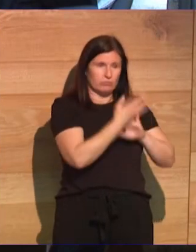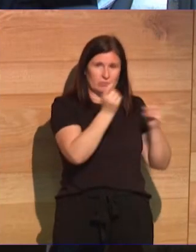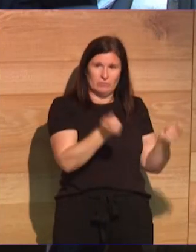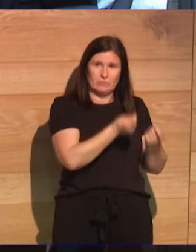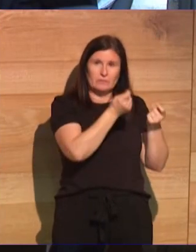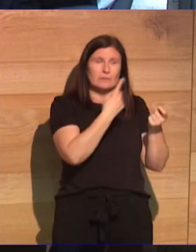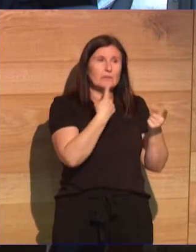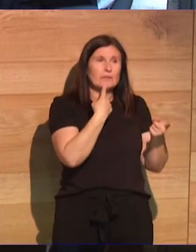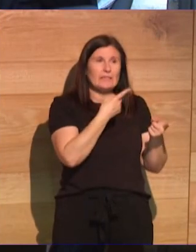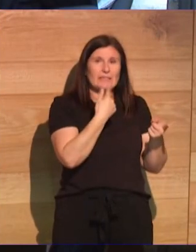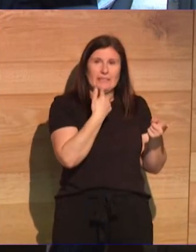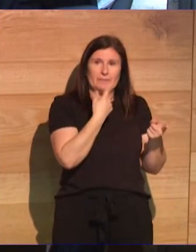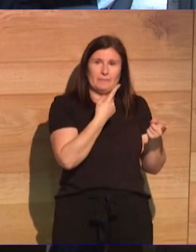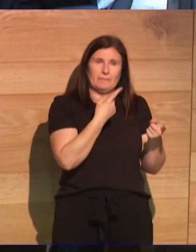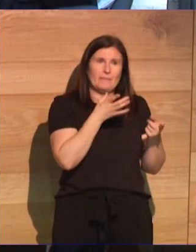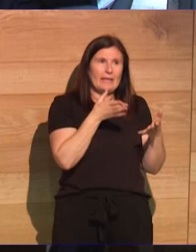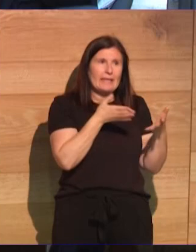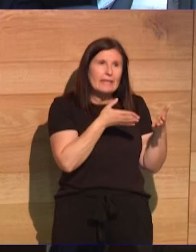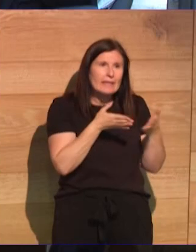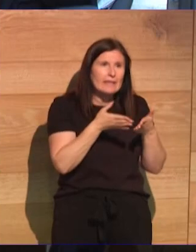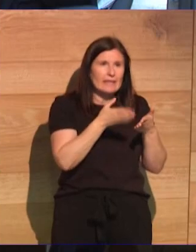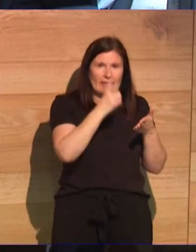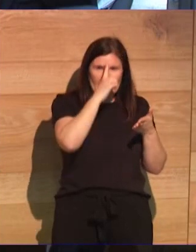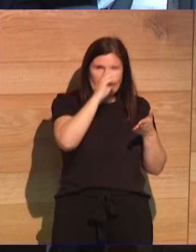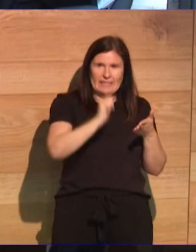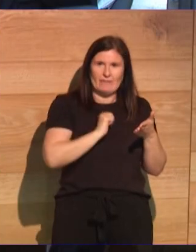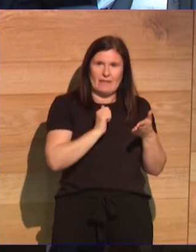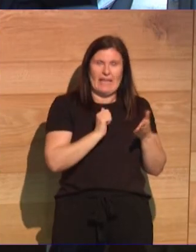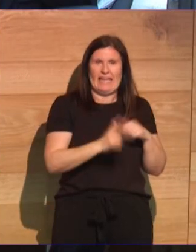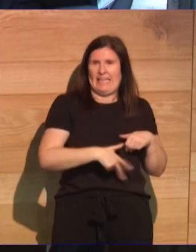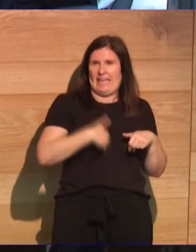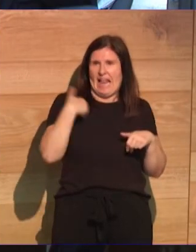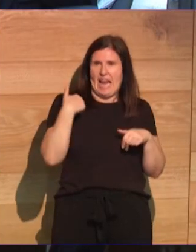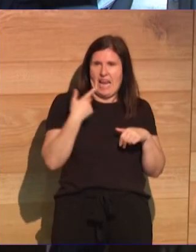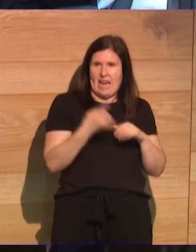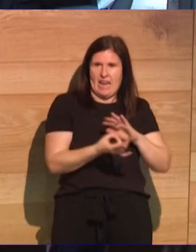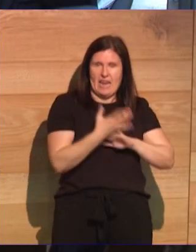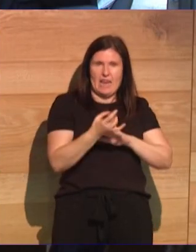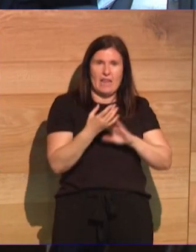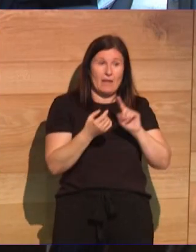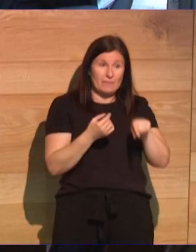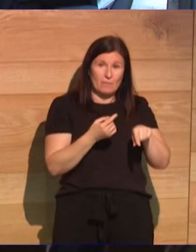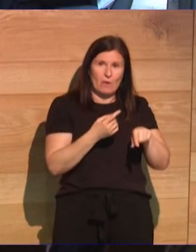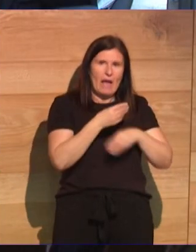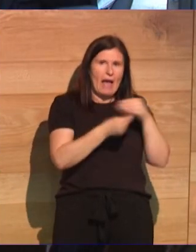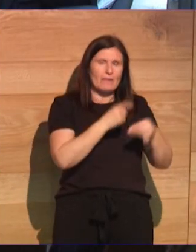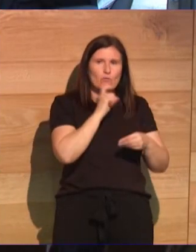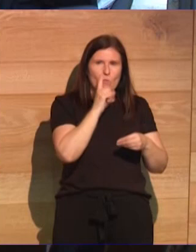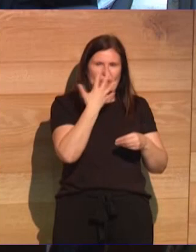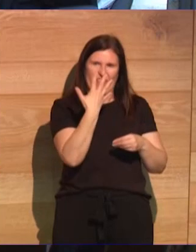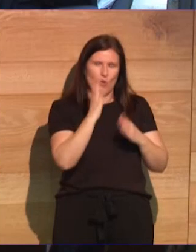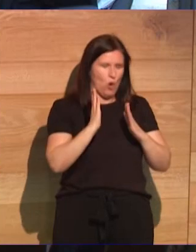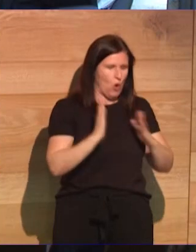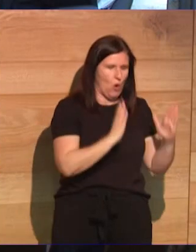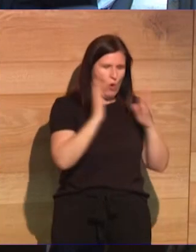que explicaba el camino hacia la inteligencia artificial general, ¿no? Entonces, en ese camino hay 5 etapas y estamos